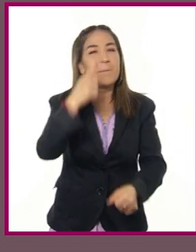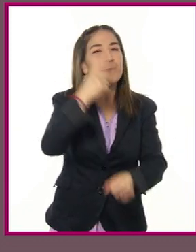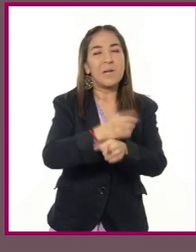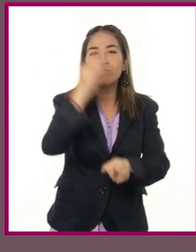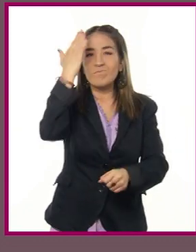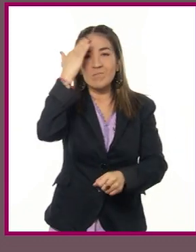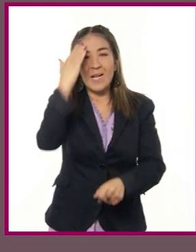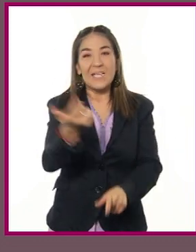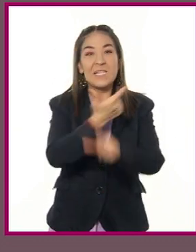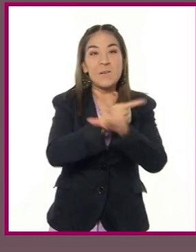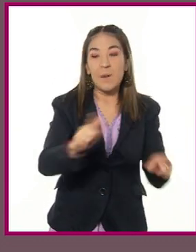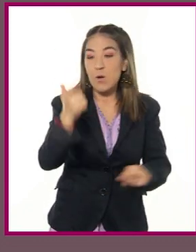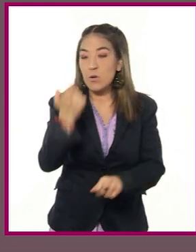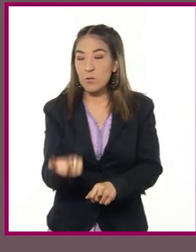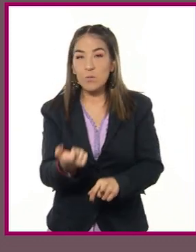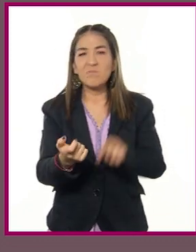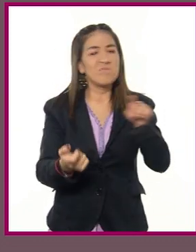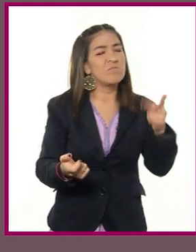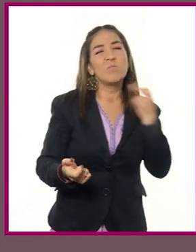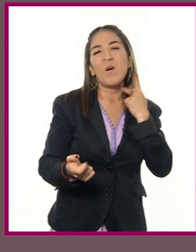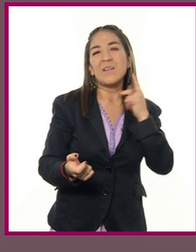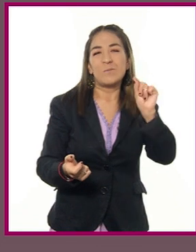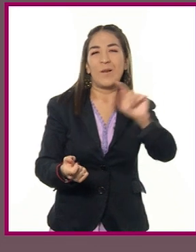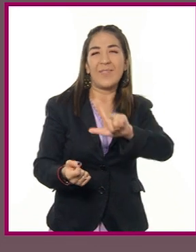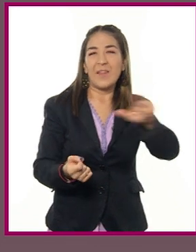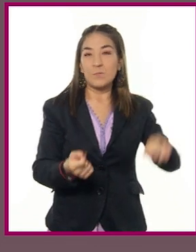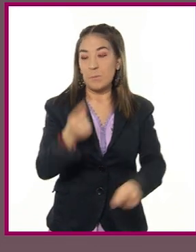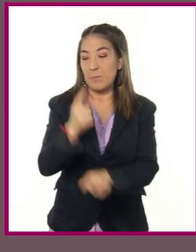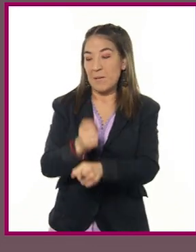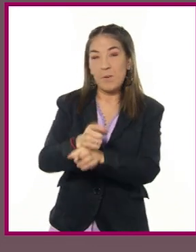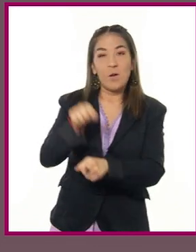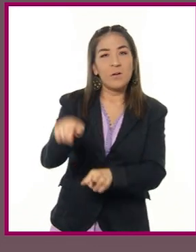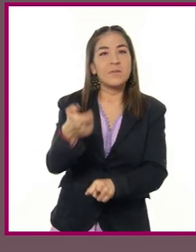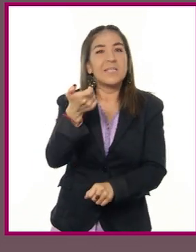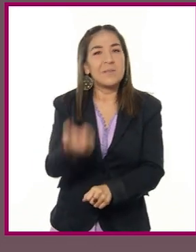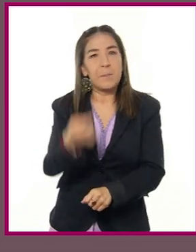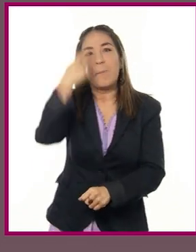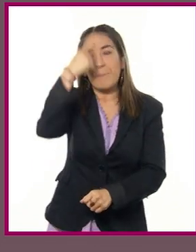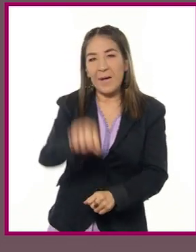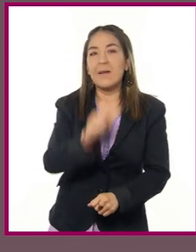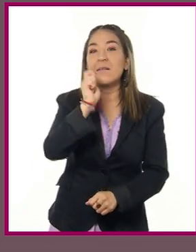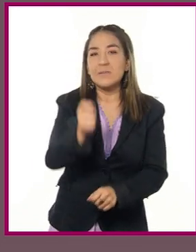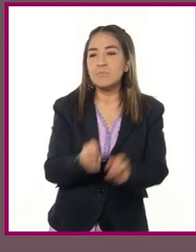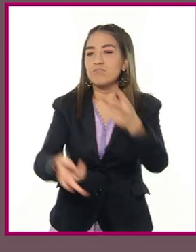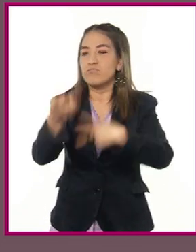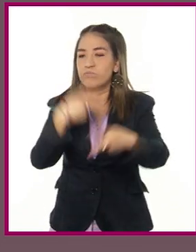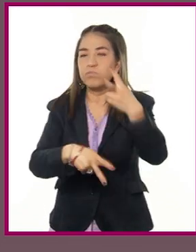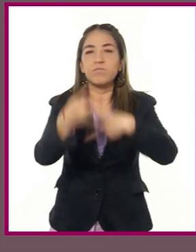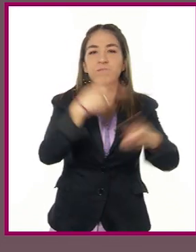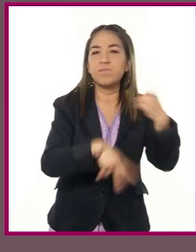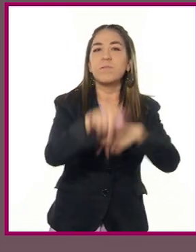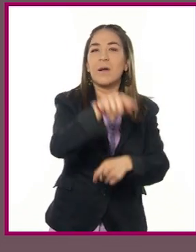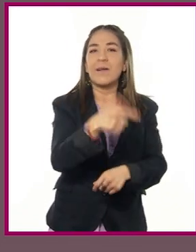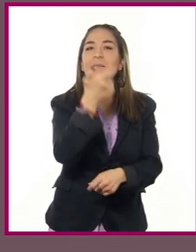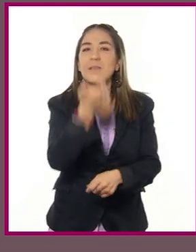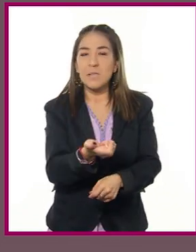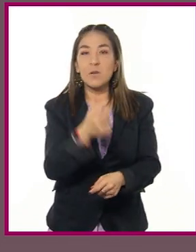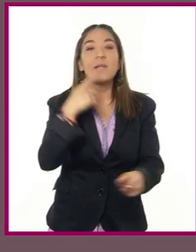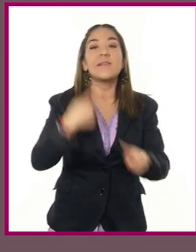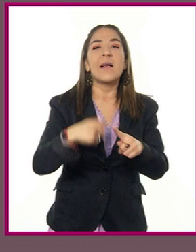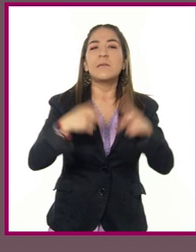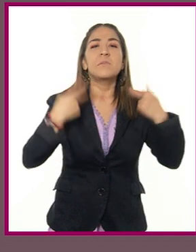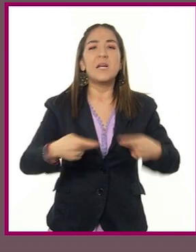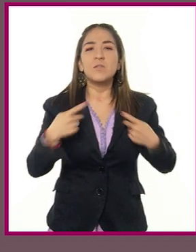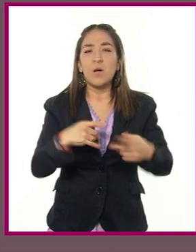la libertad política. Ven en la impersonalidad del mercado, donde cada quien decide por su cuenta, la